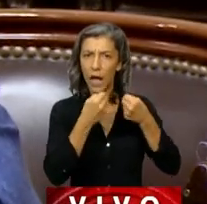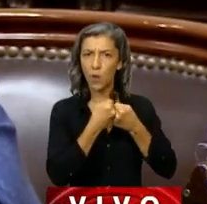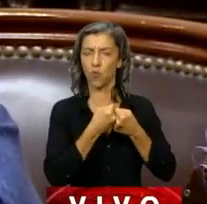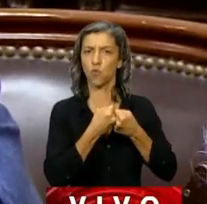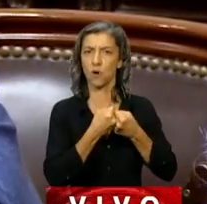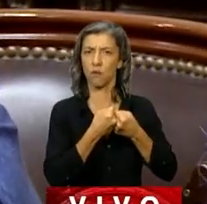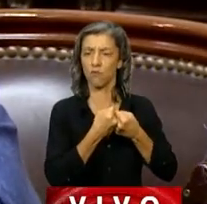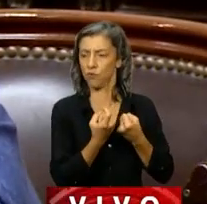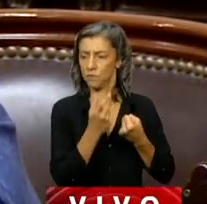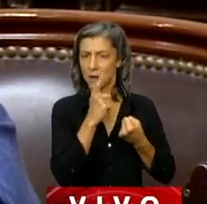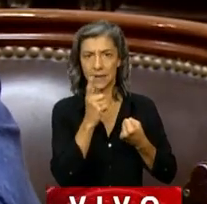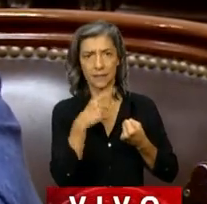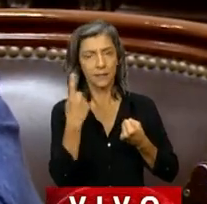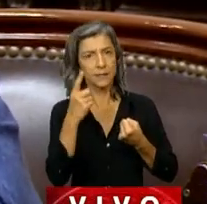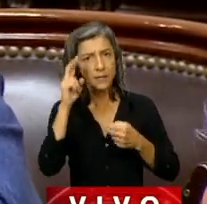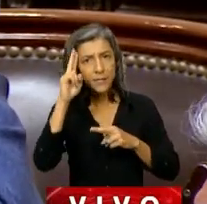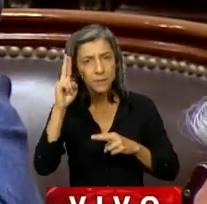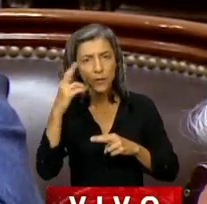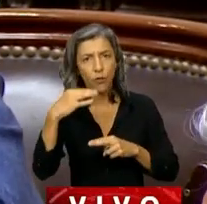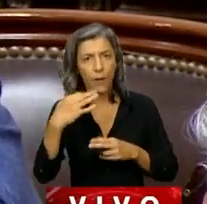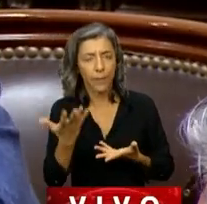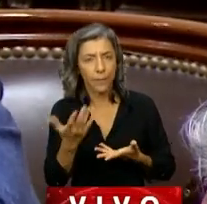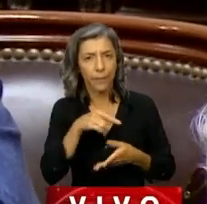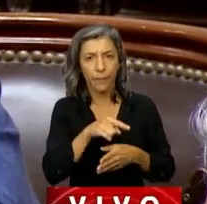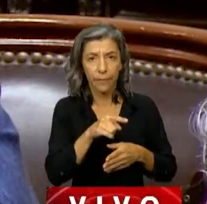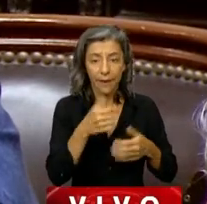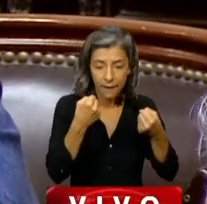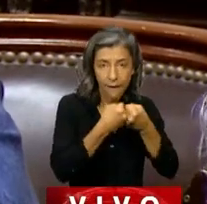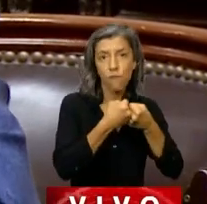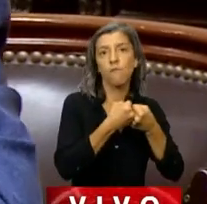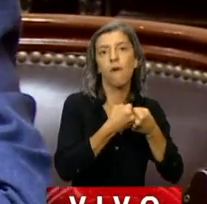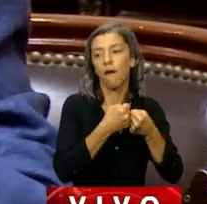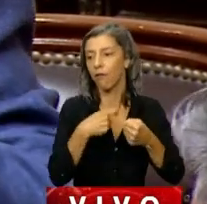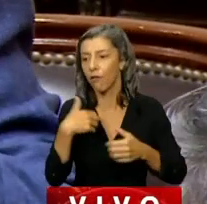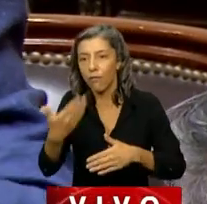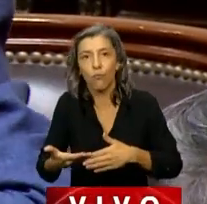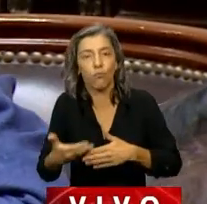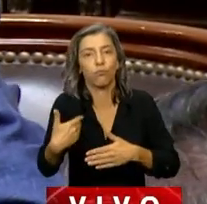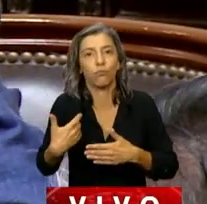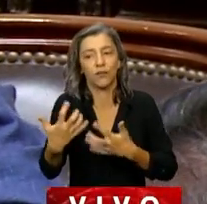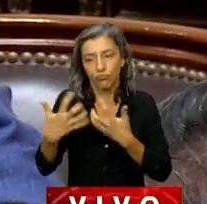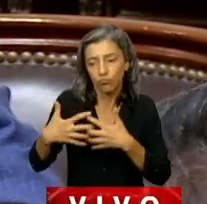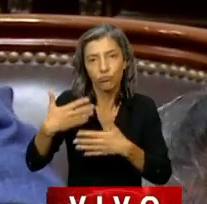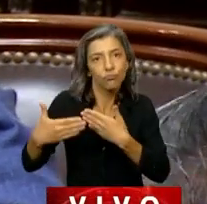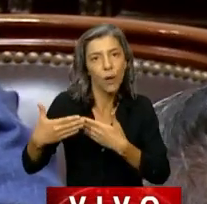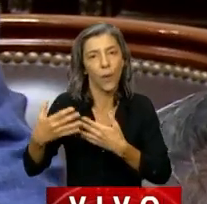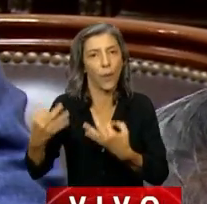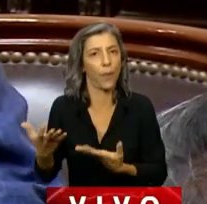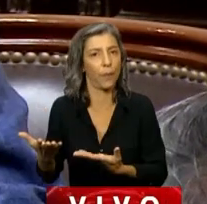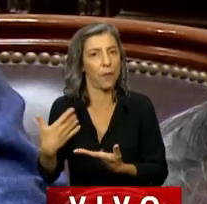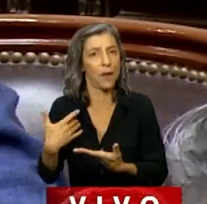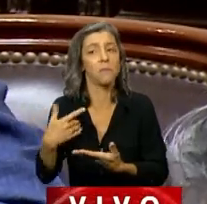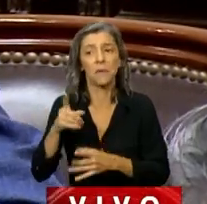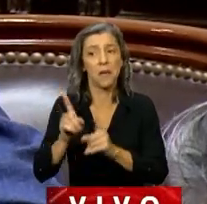los acuerdos que hacen al funcionamiento de nuestra Cámara, muchos se salieron del libreto con tal de hablarle a